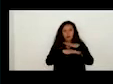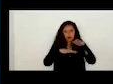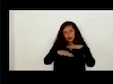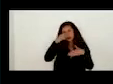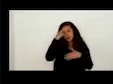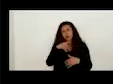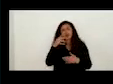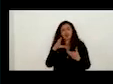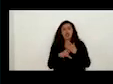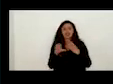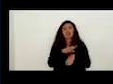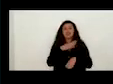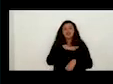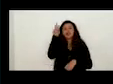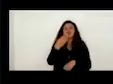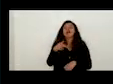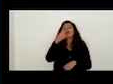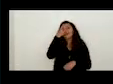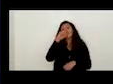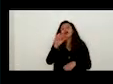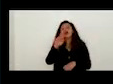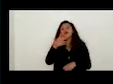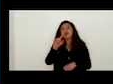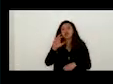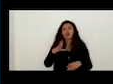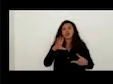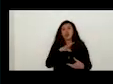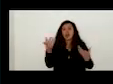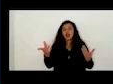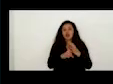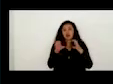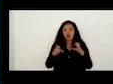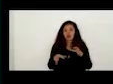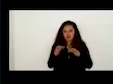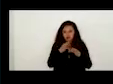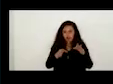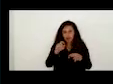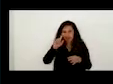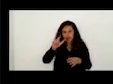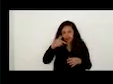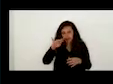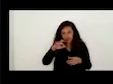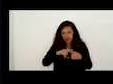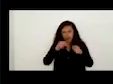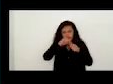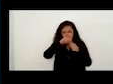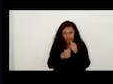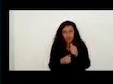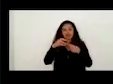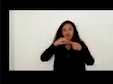los carbohidratos, y donde encontramos, por ejemplo, las lentejas, las habas, los frijoles,